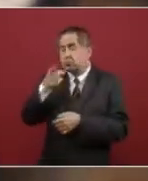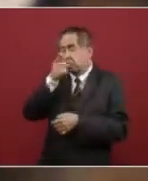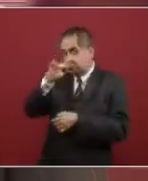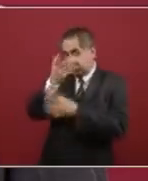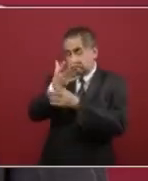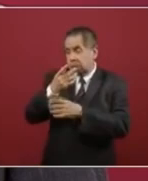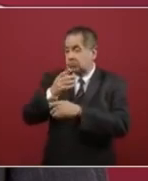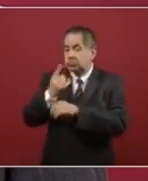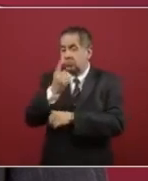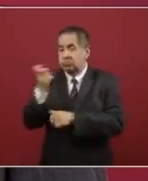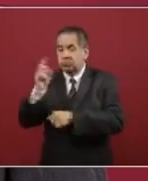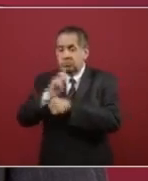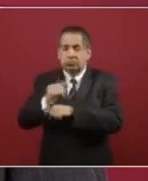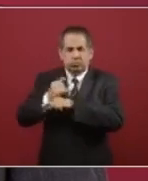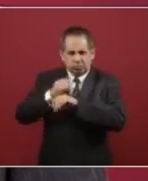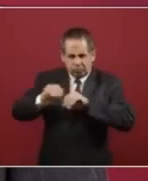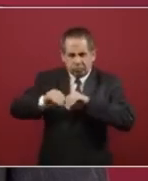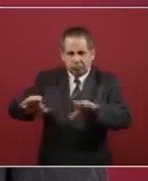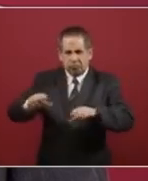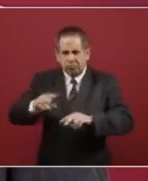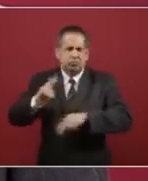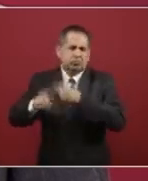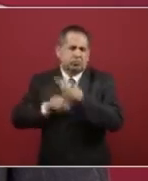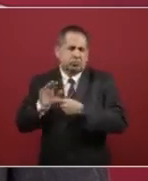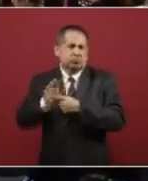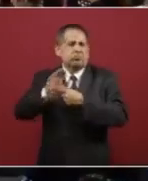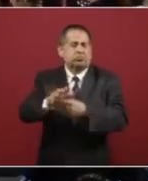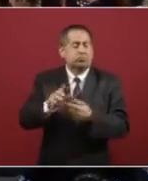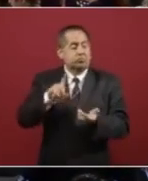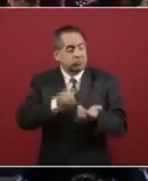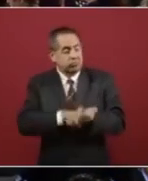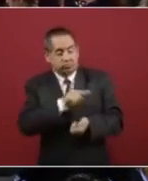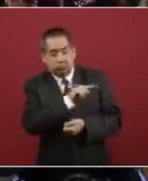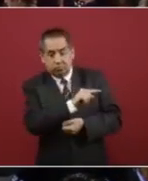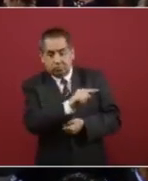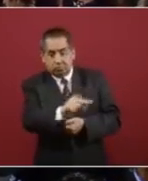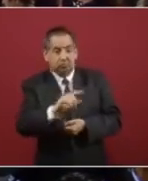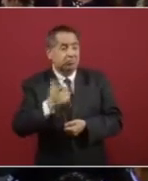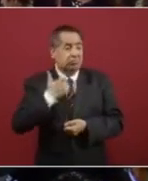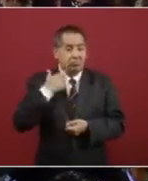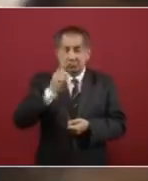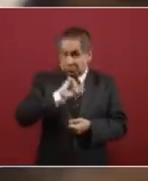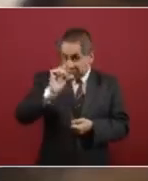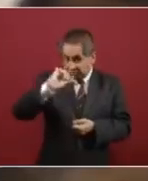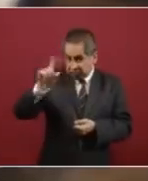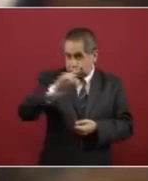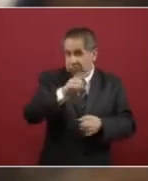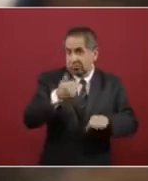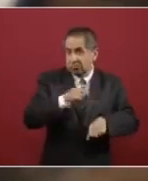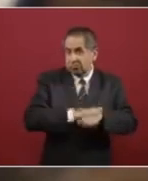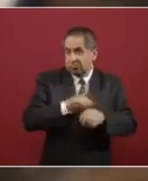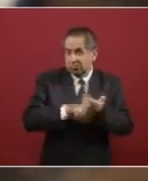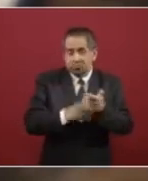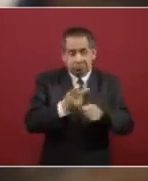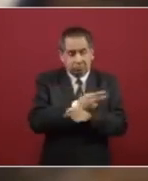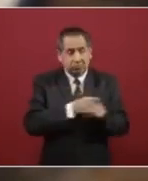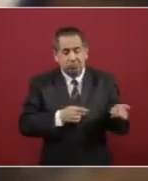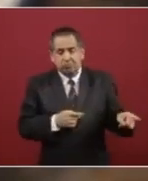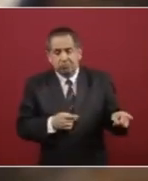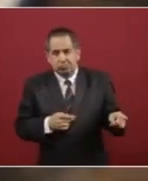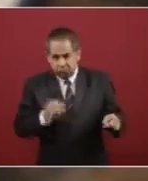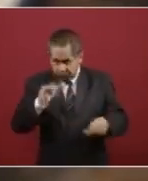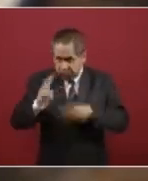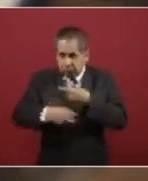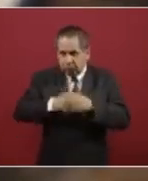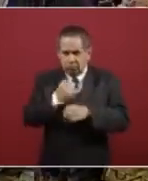los 100 días de gobierno lo iba a presentar, que involucraba incluso directamente exfuncionarios de la administración pasada. ¿Sí se va a